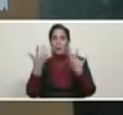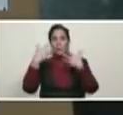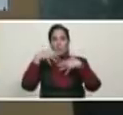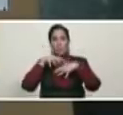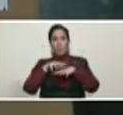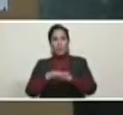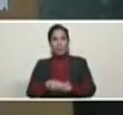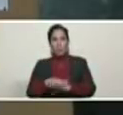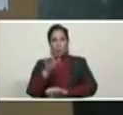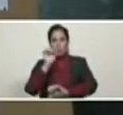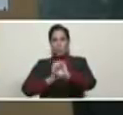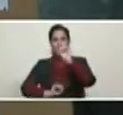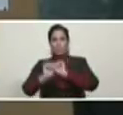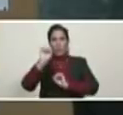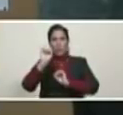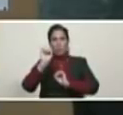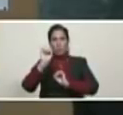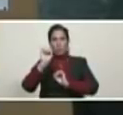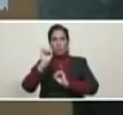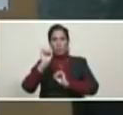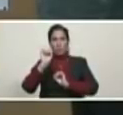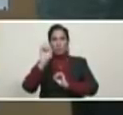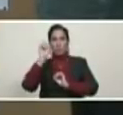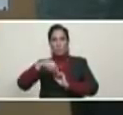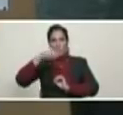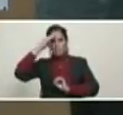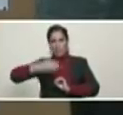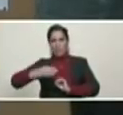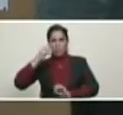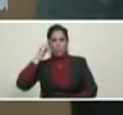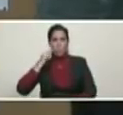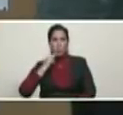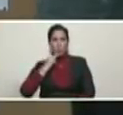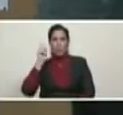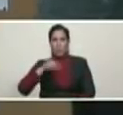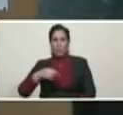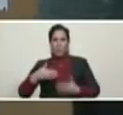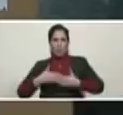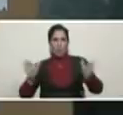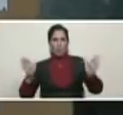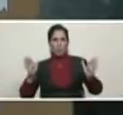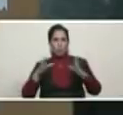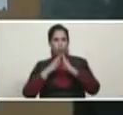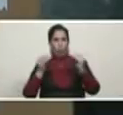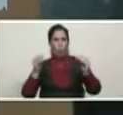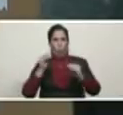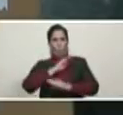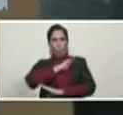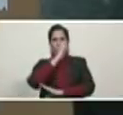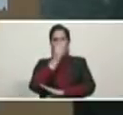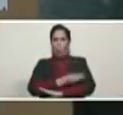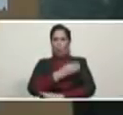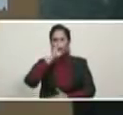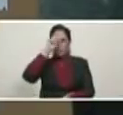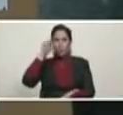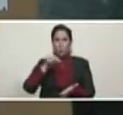defensa, incluyendo a la milicia bolivariana, pero también garantizando que